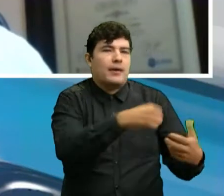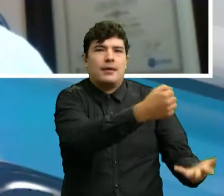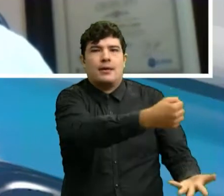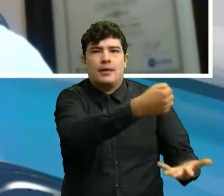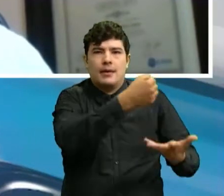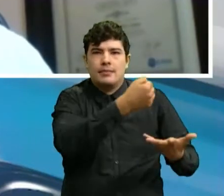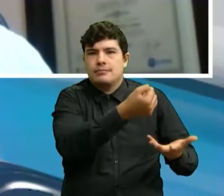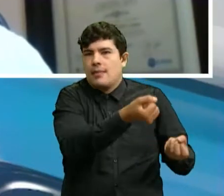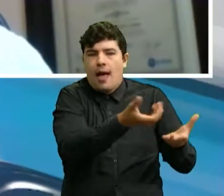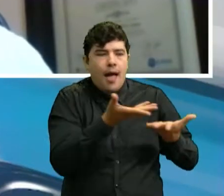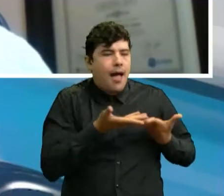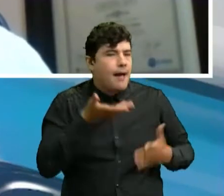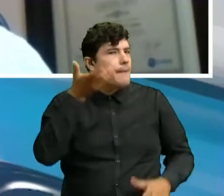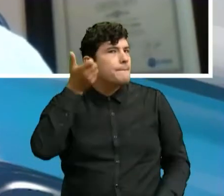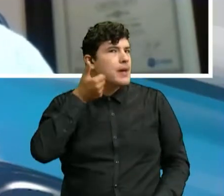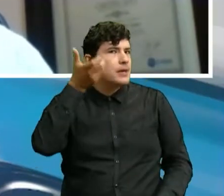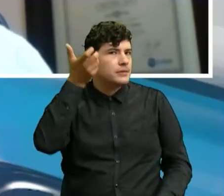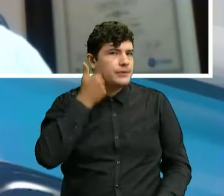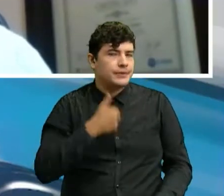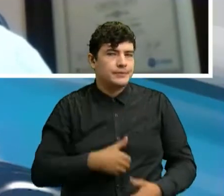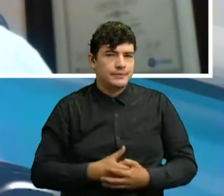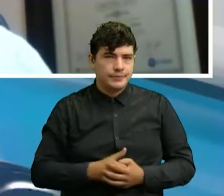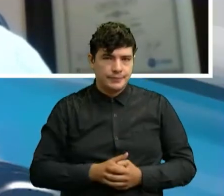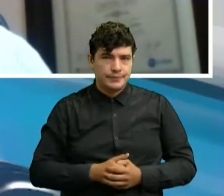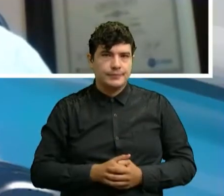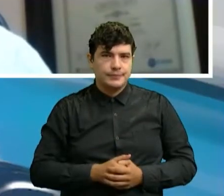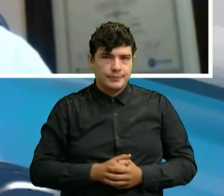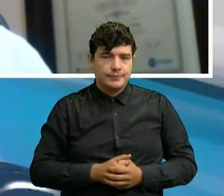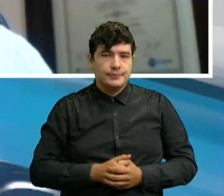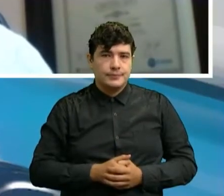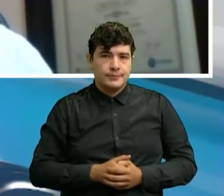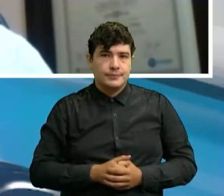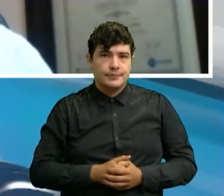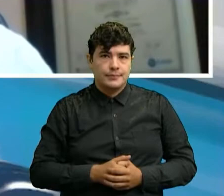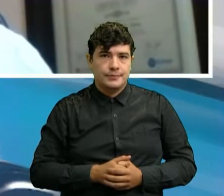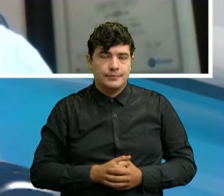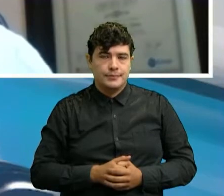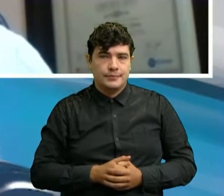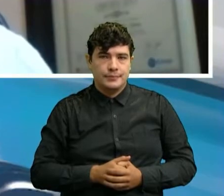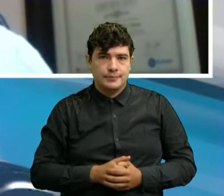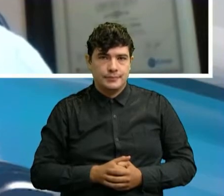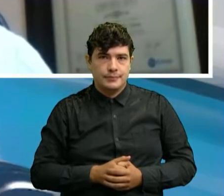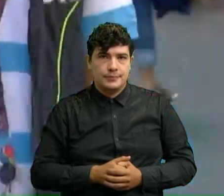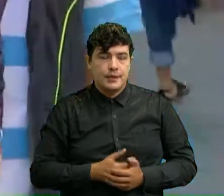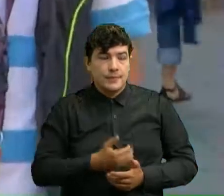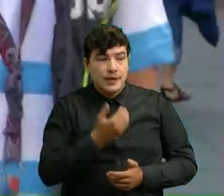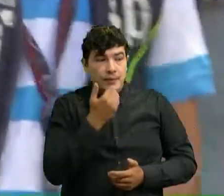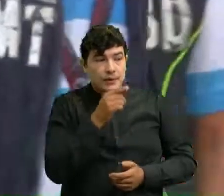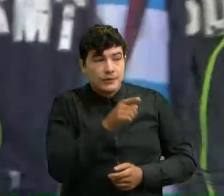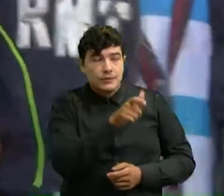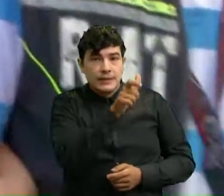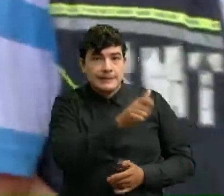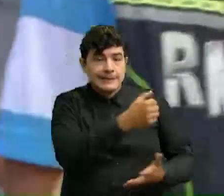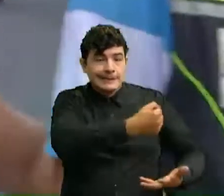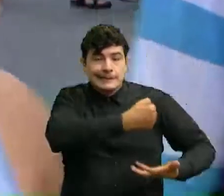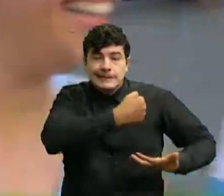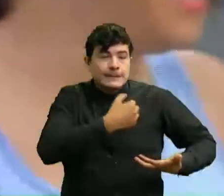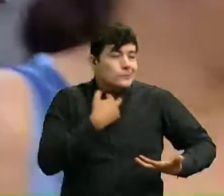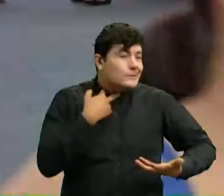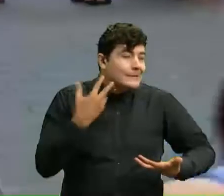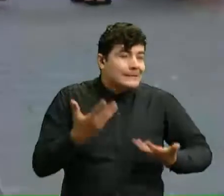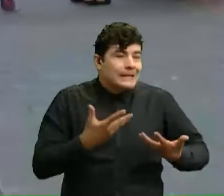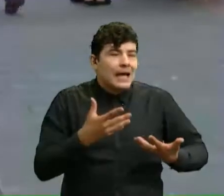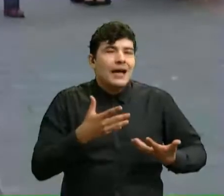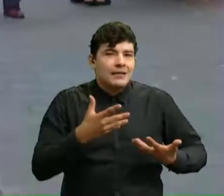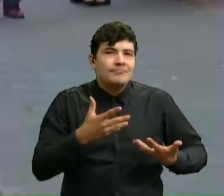el hombre, 1.150 semanas, si el capital no es suficiente, se le completa a través de la figura de garantía de pensión